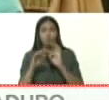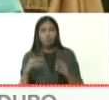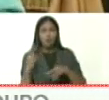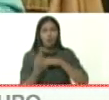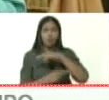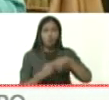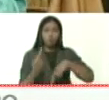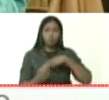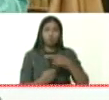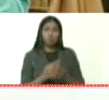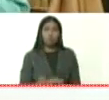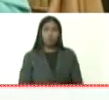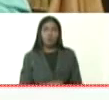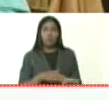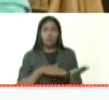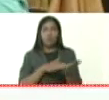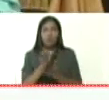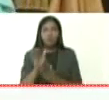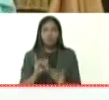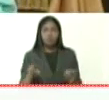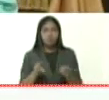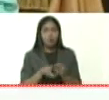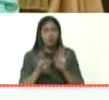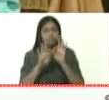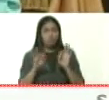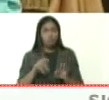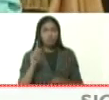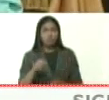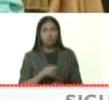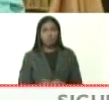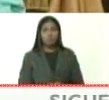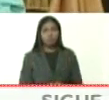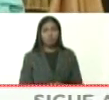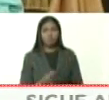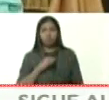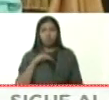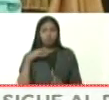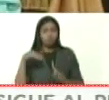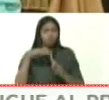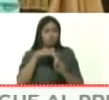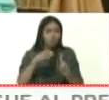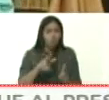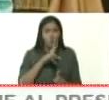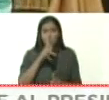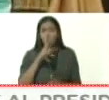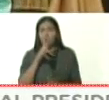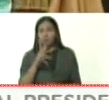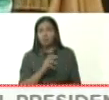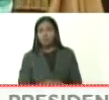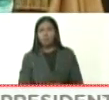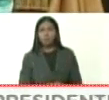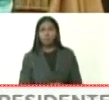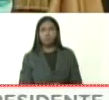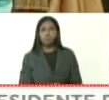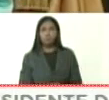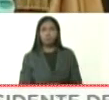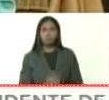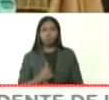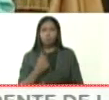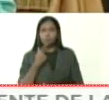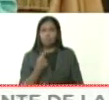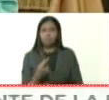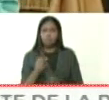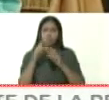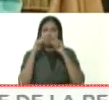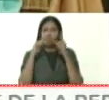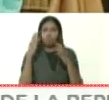revolución, gratuito. Nos han perseguido. Ustedes van a decir,